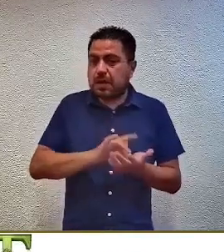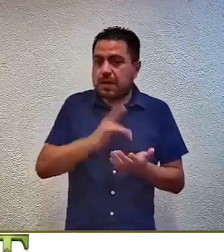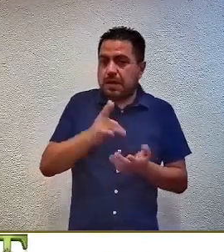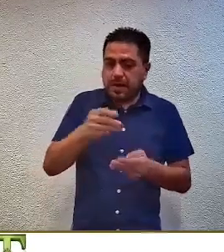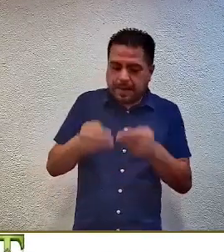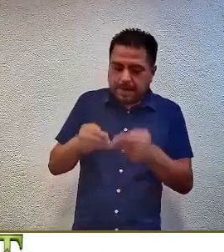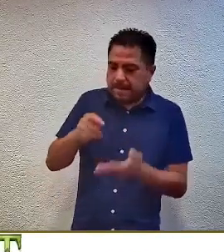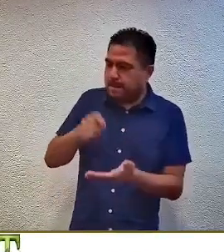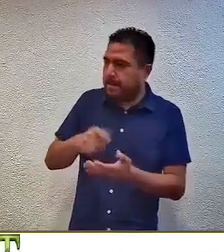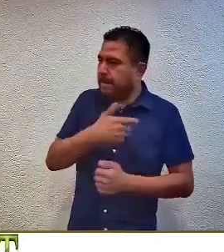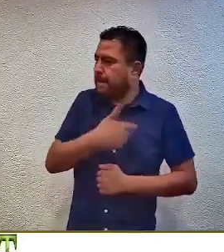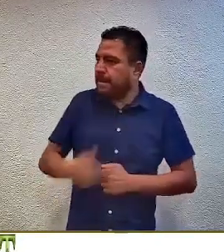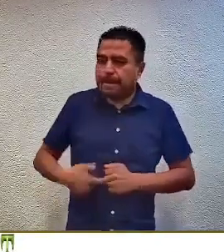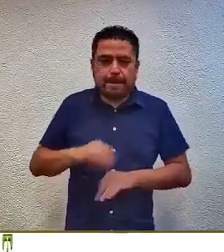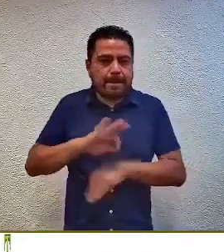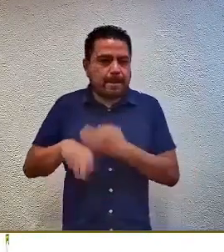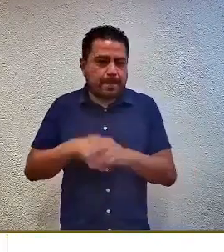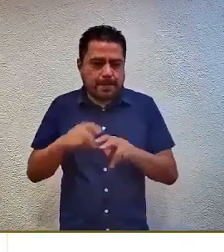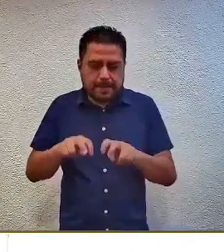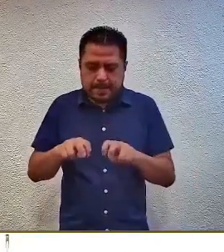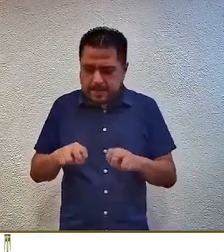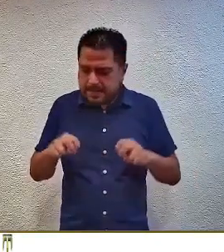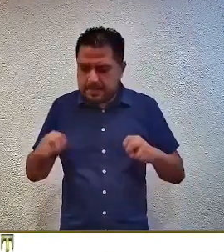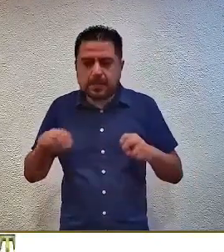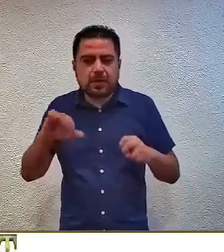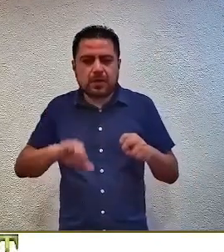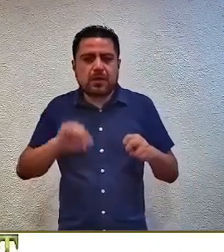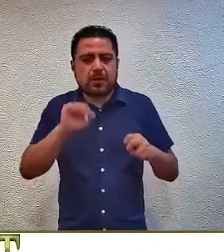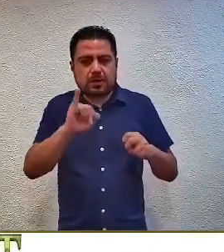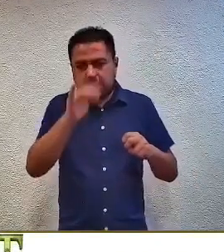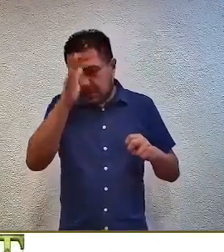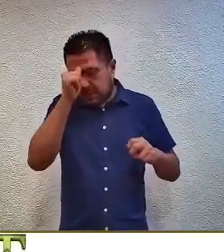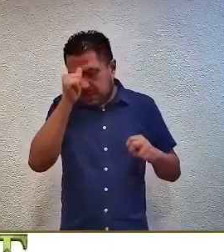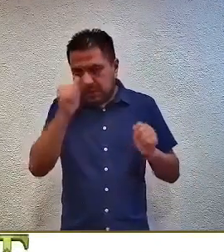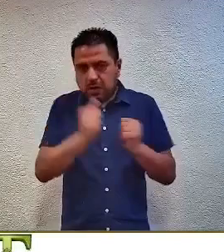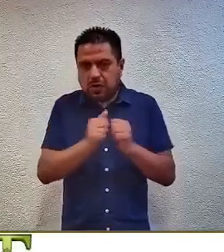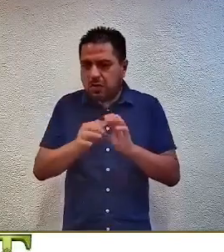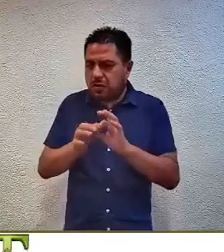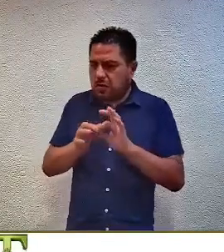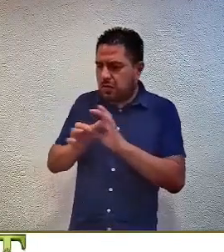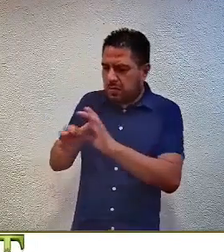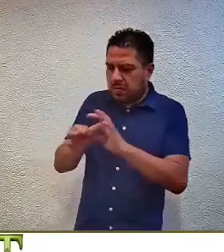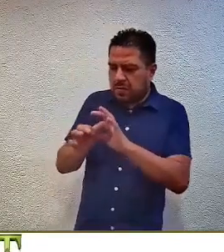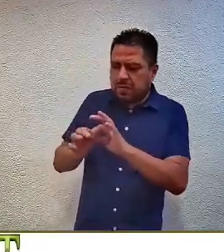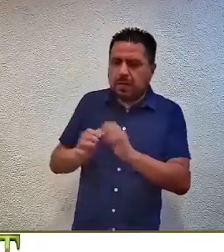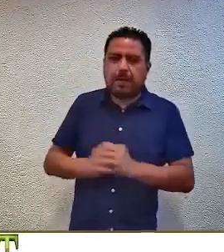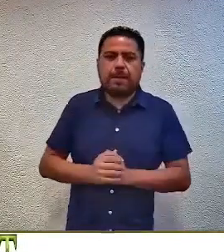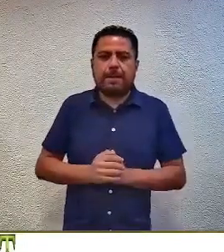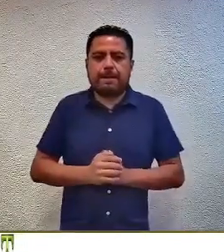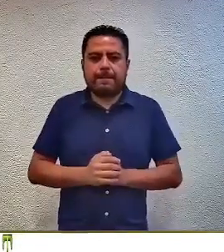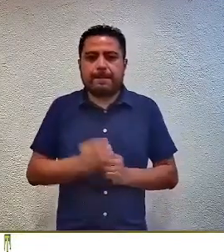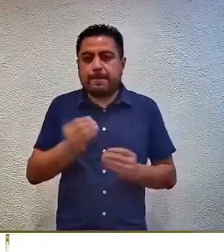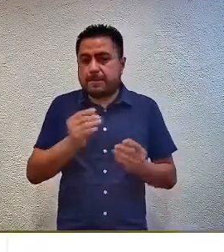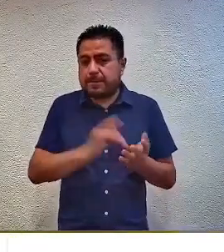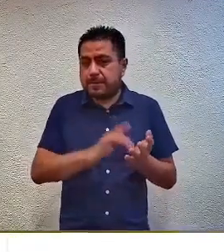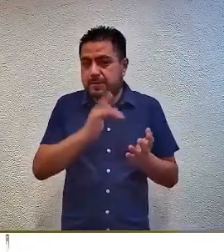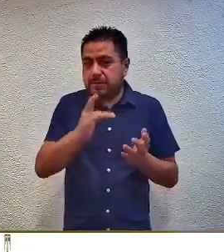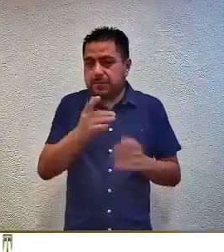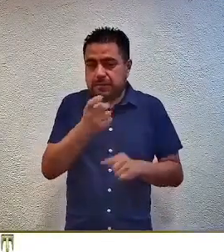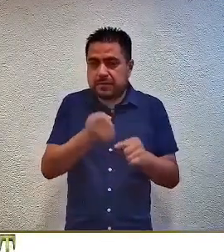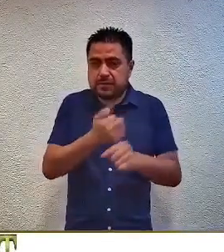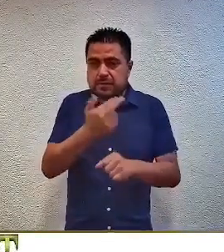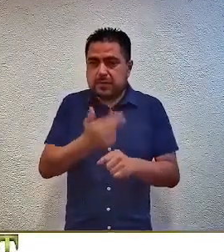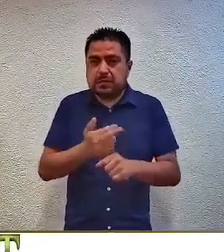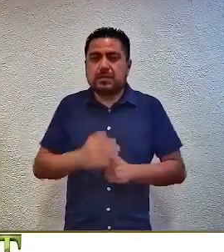Magistrada presidenta, magistrado, el proyecto de laudo fue aprobado por unanimidad de votos. Muchas gracias, señor